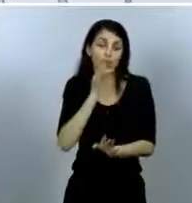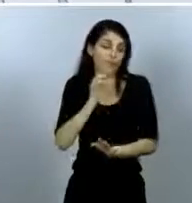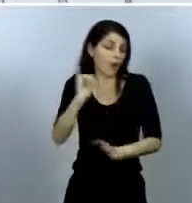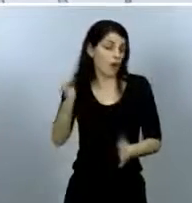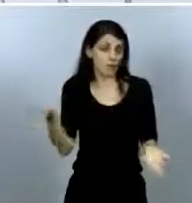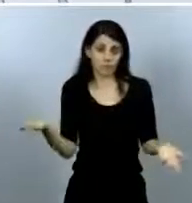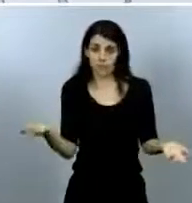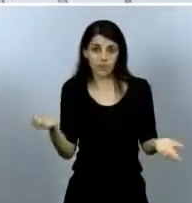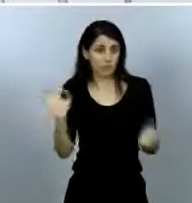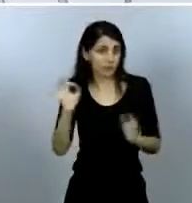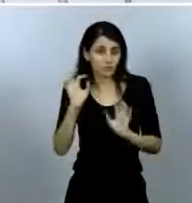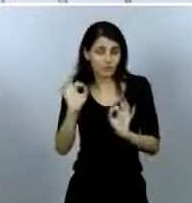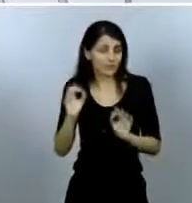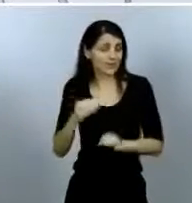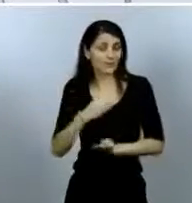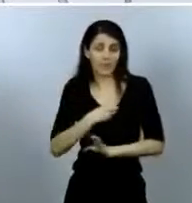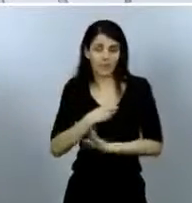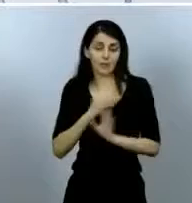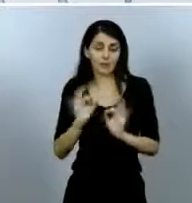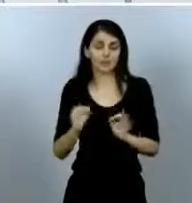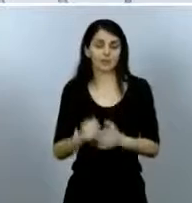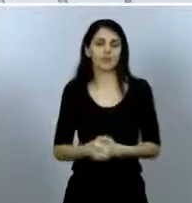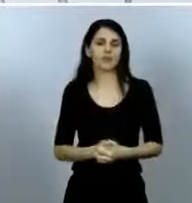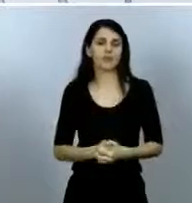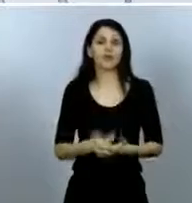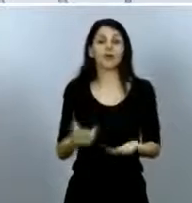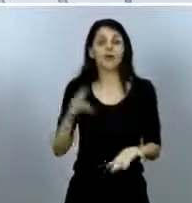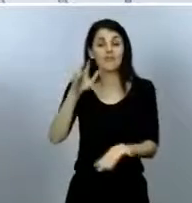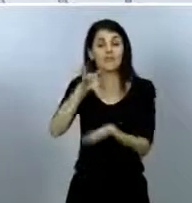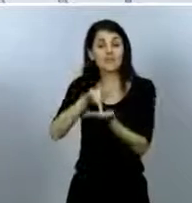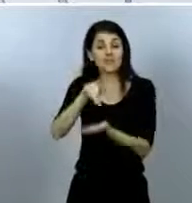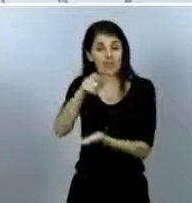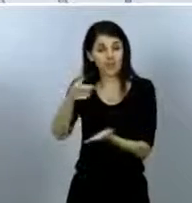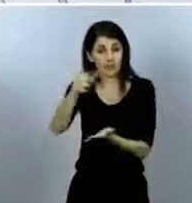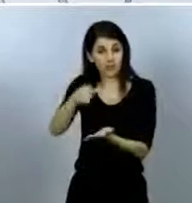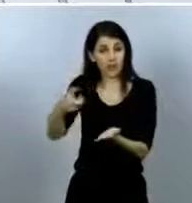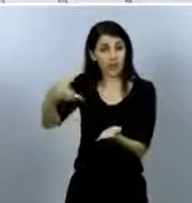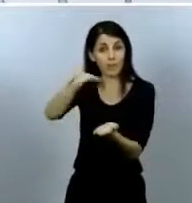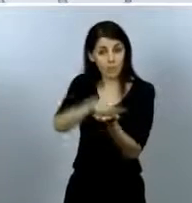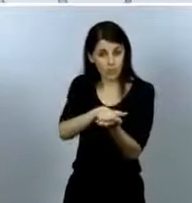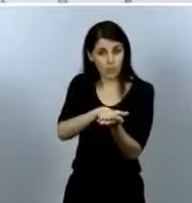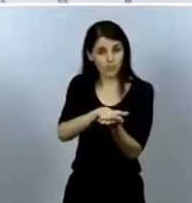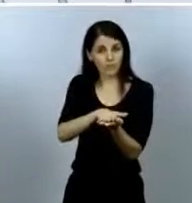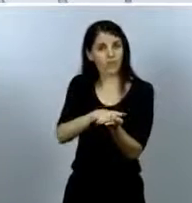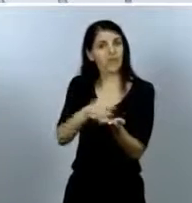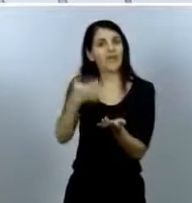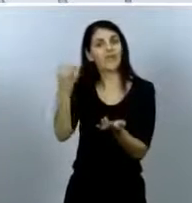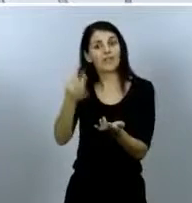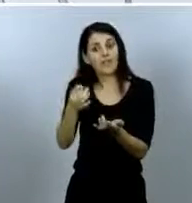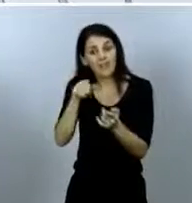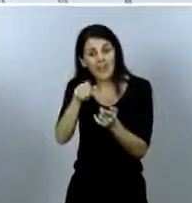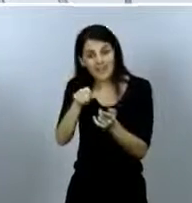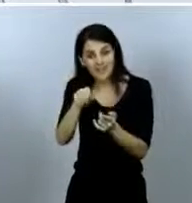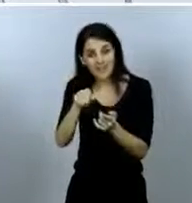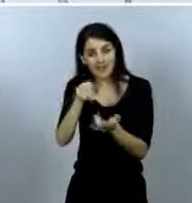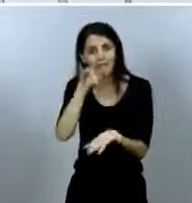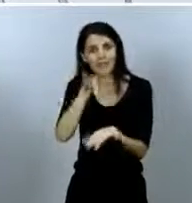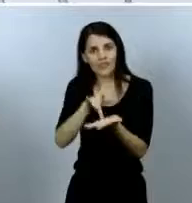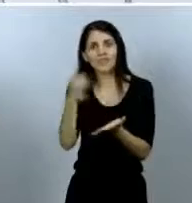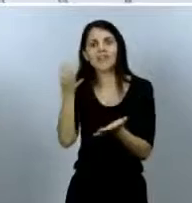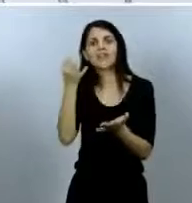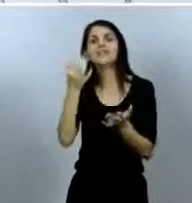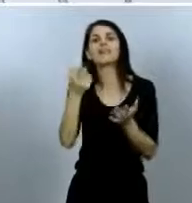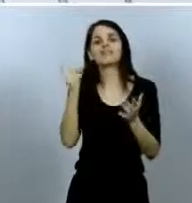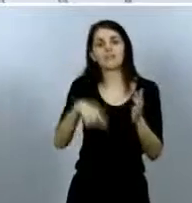a esa fecha de fallecimiento se tiene de nuevo que incluir en la ficha del paciente ya sea